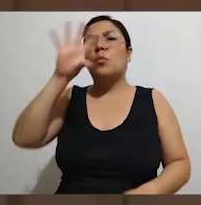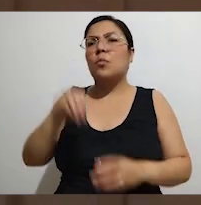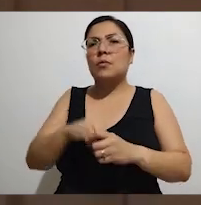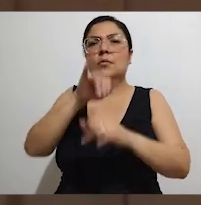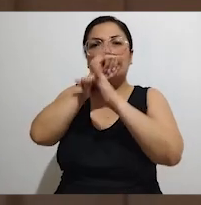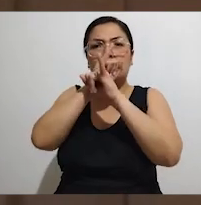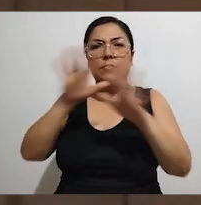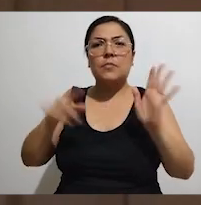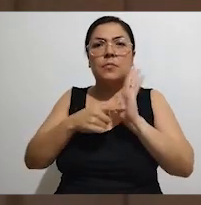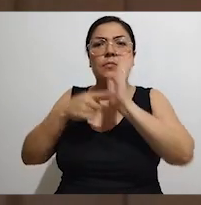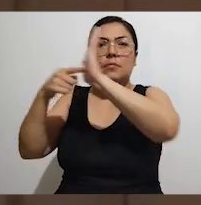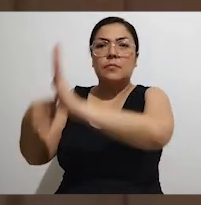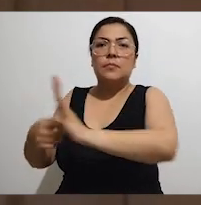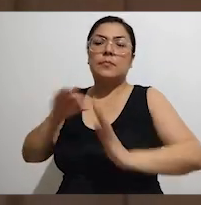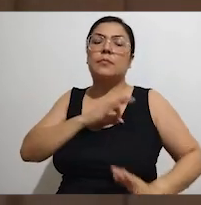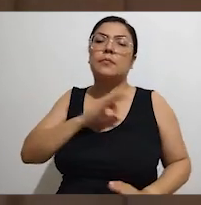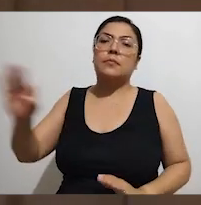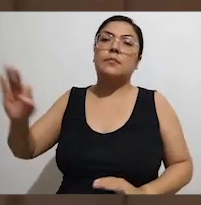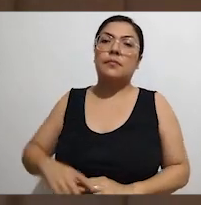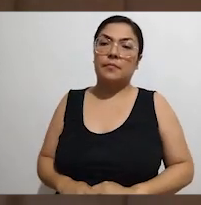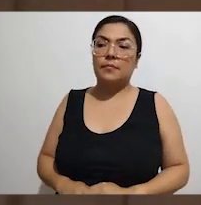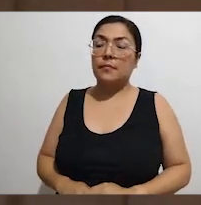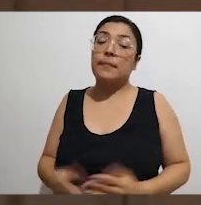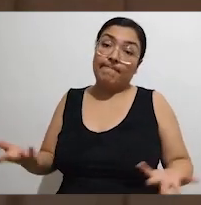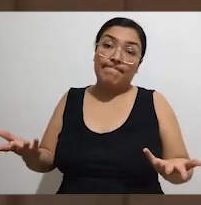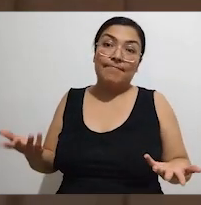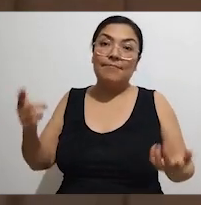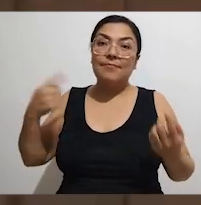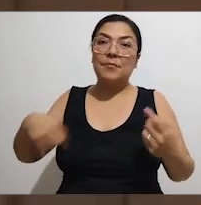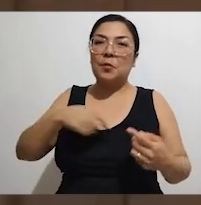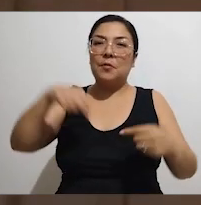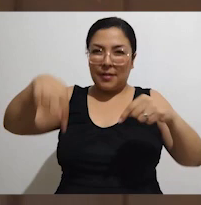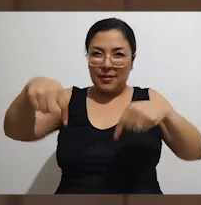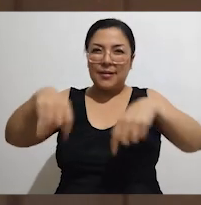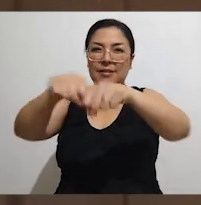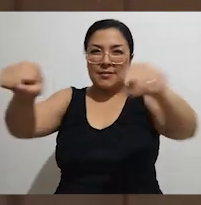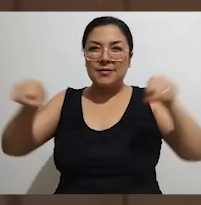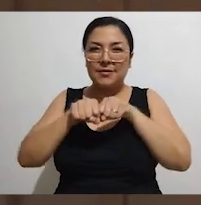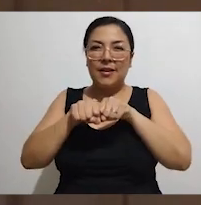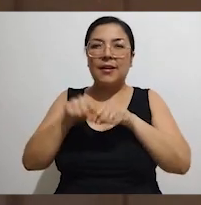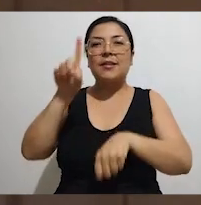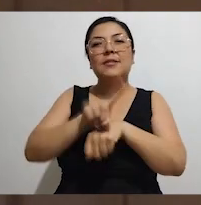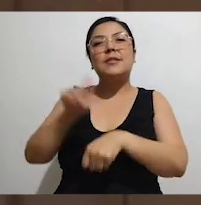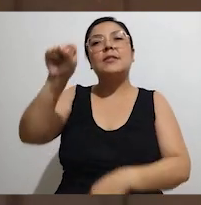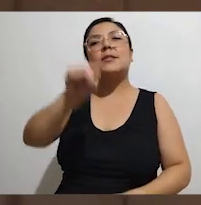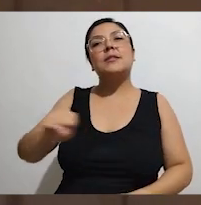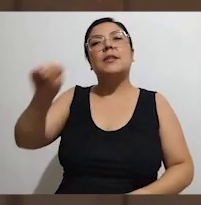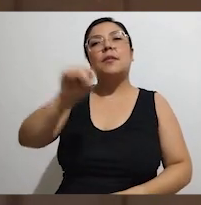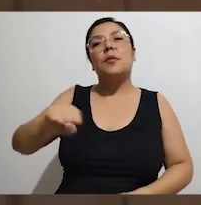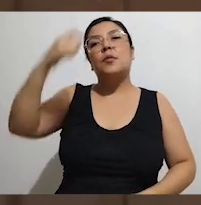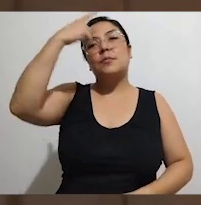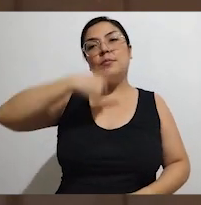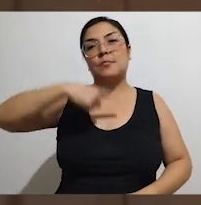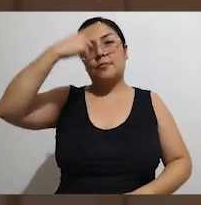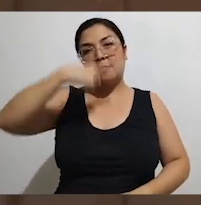requieran para poder desarrollar con puntualidad sus funciones. Los tuvimos aquí en esta sala el sábado en la noche, a